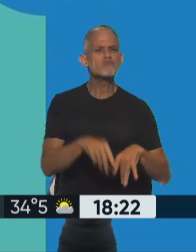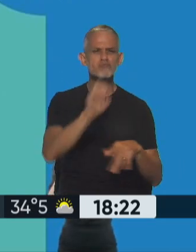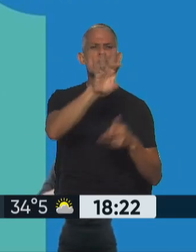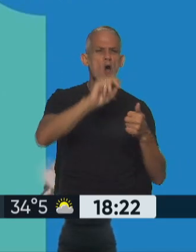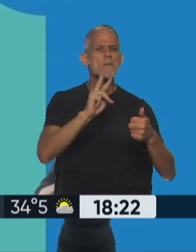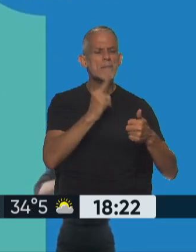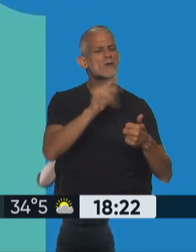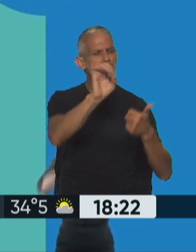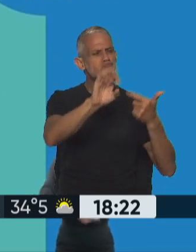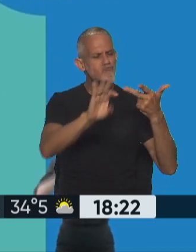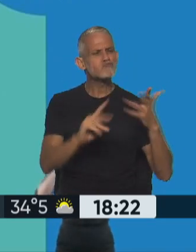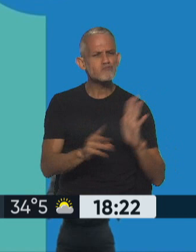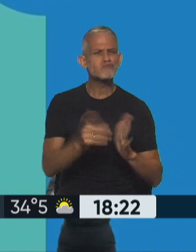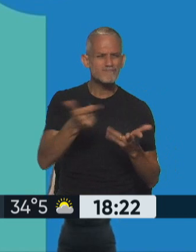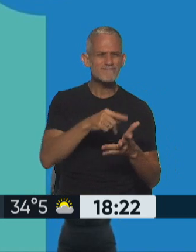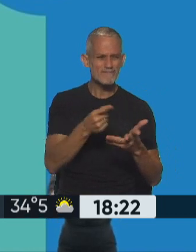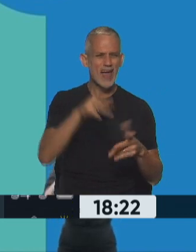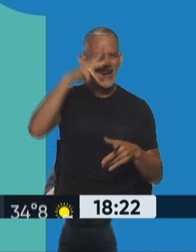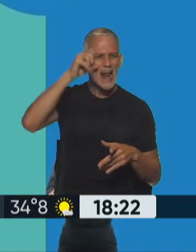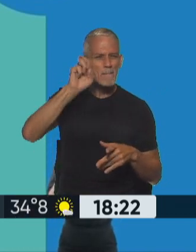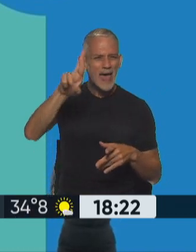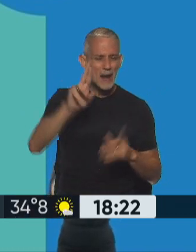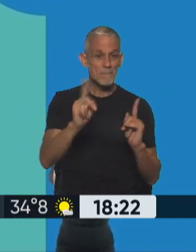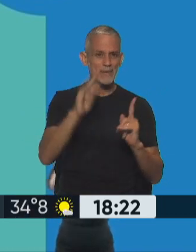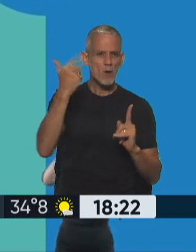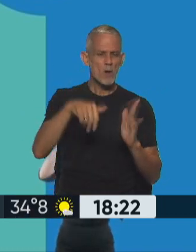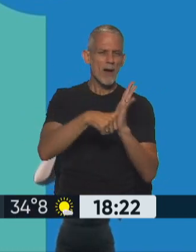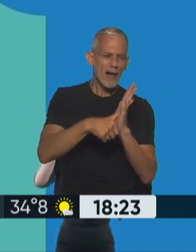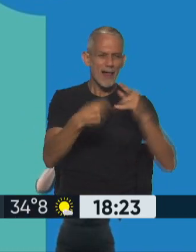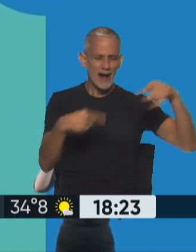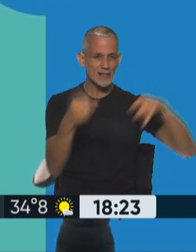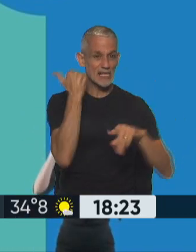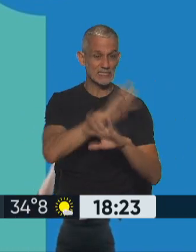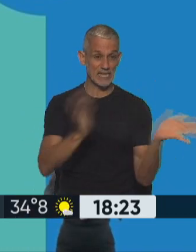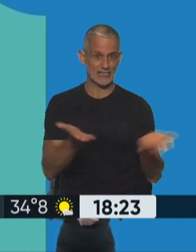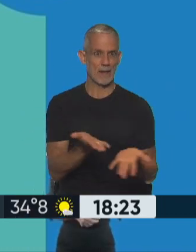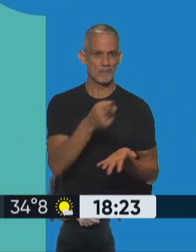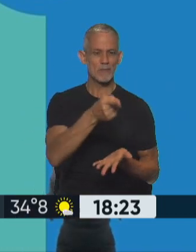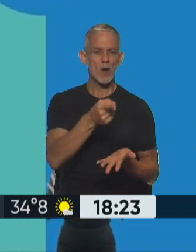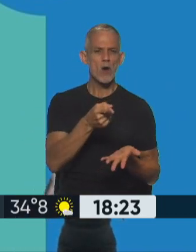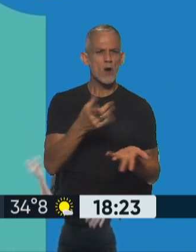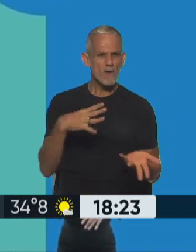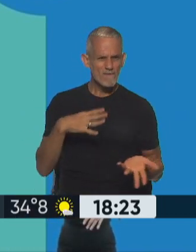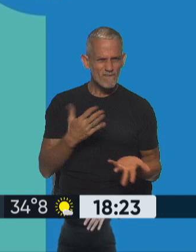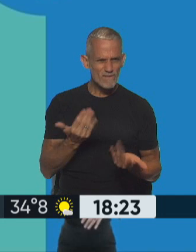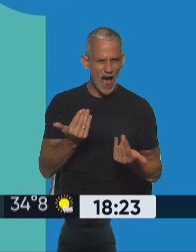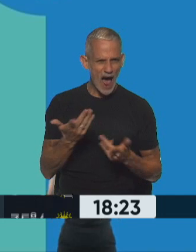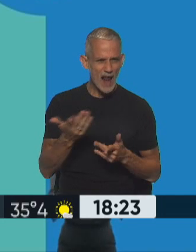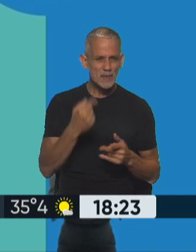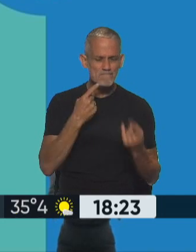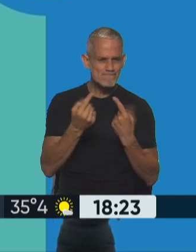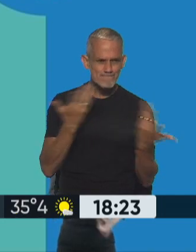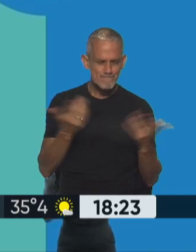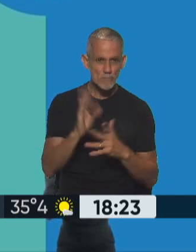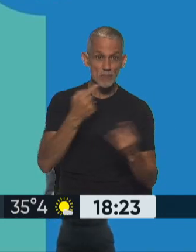a través de datos biométricos del renaper pero lo más importante es que nos han dejado una cantidad de preguntas